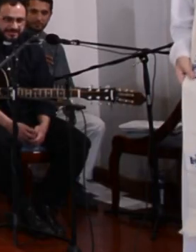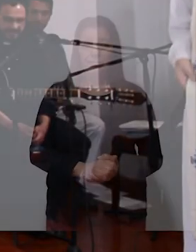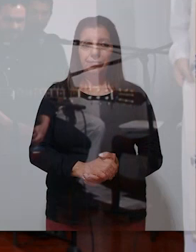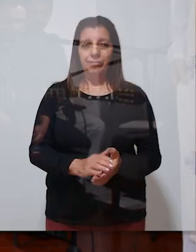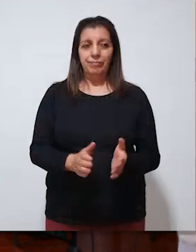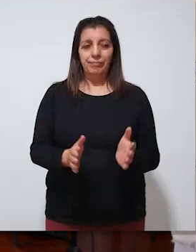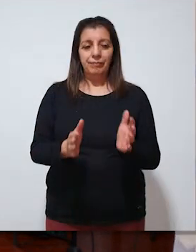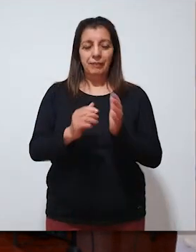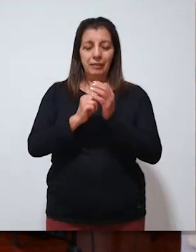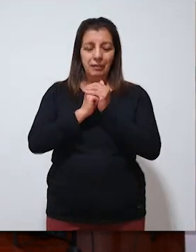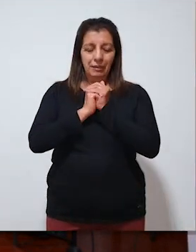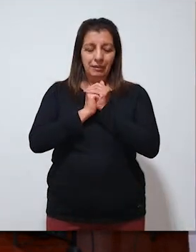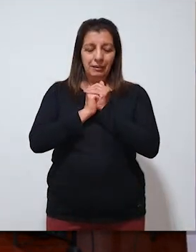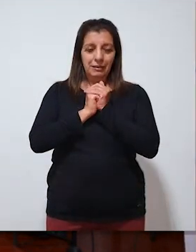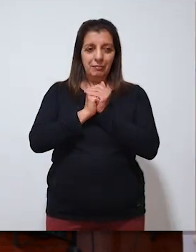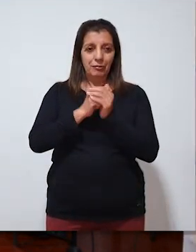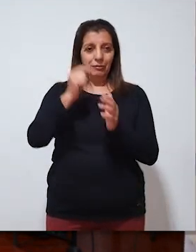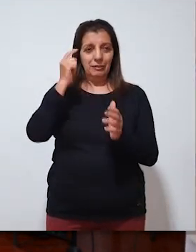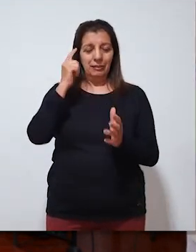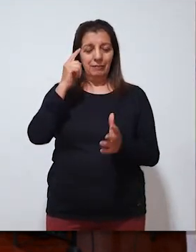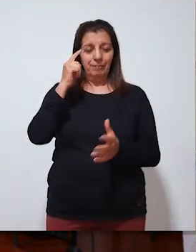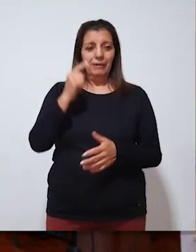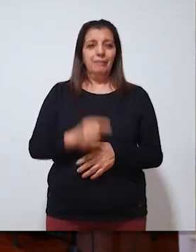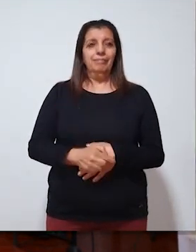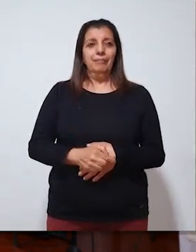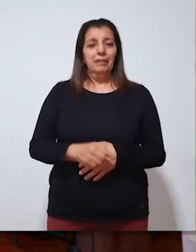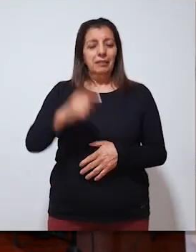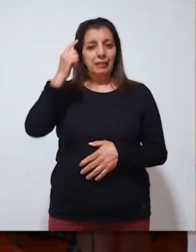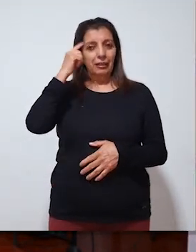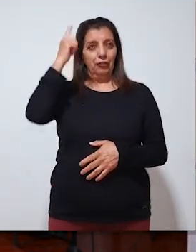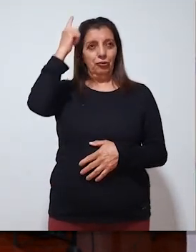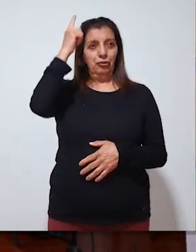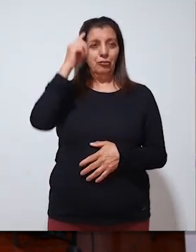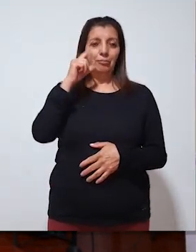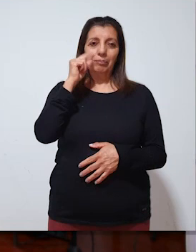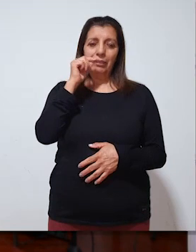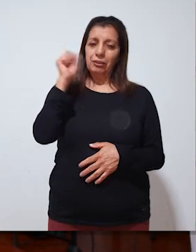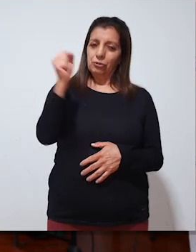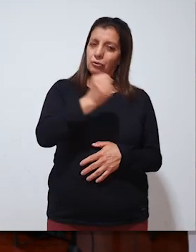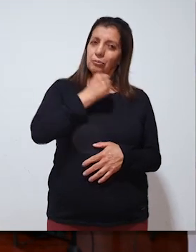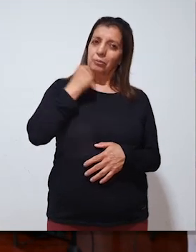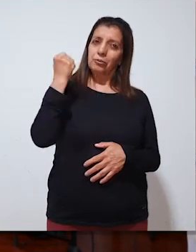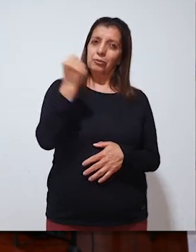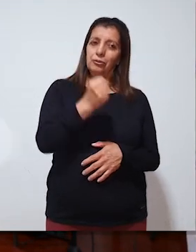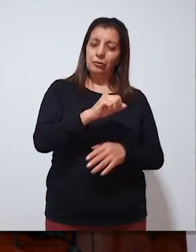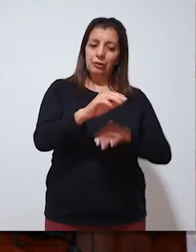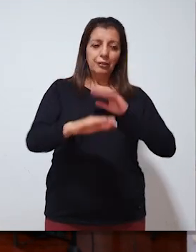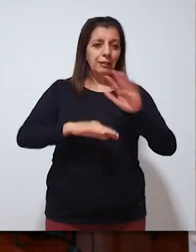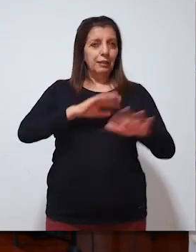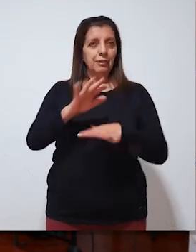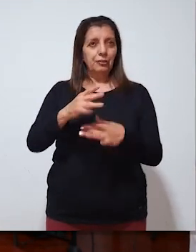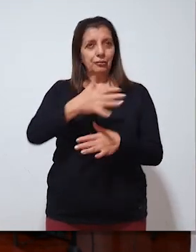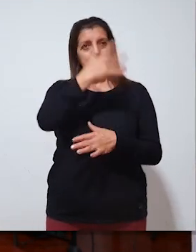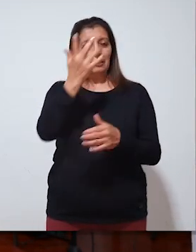Juntos, ahora recemos el credo de nuestra fe. Creo en Dios, Padre Todopoderoso, Creador